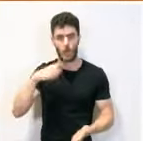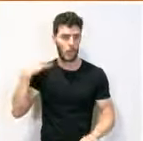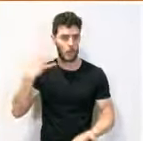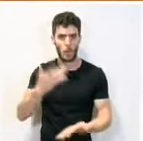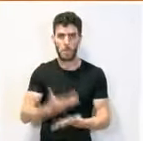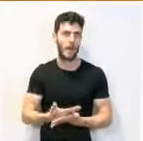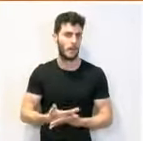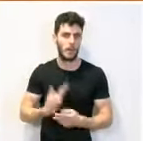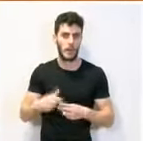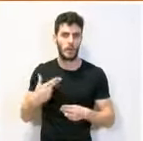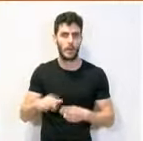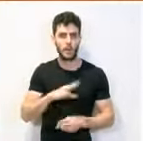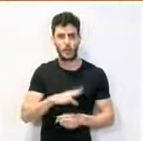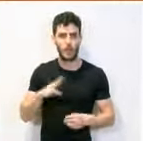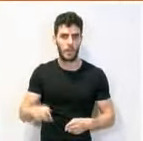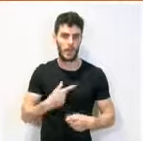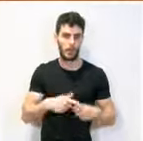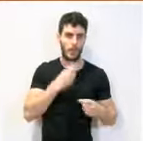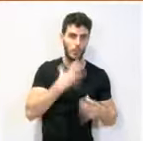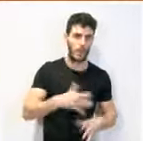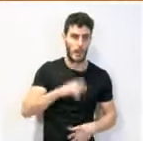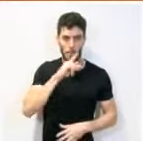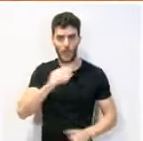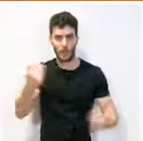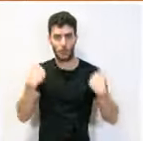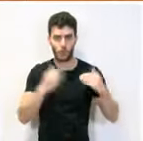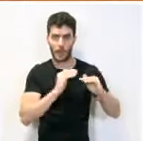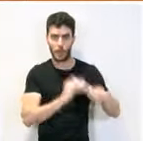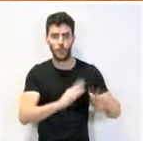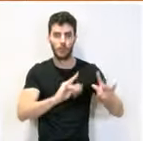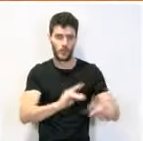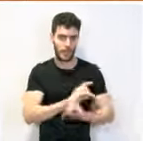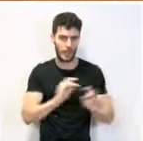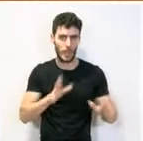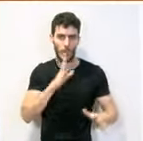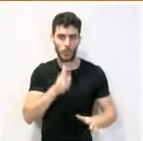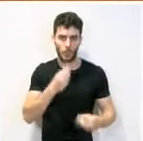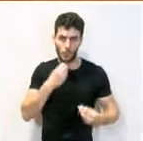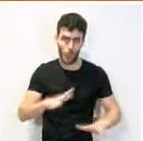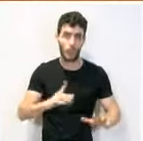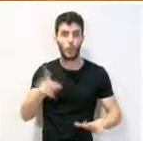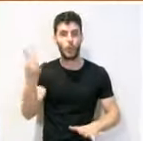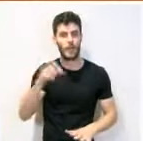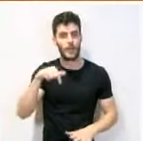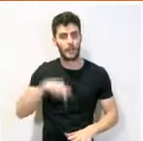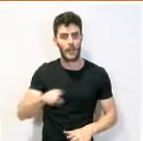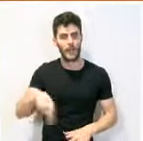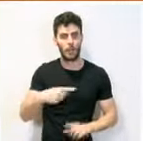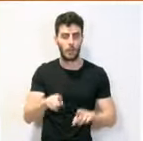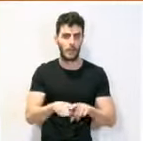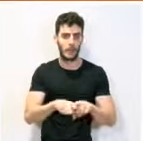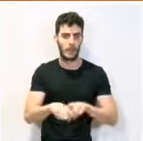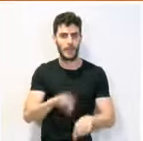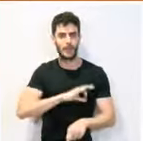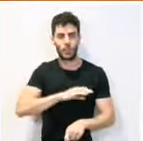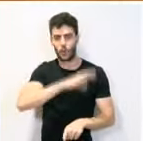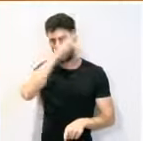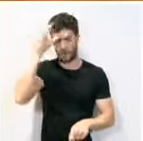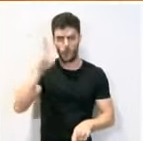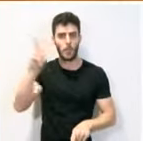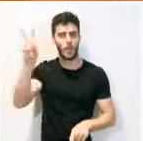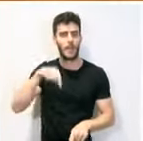de políticas, tanto lo bueno como lo malo es responsabilidad suya. Por lo tanto, bueno, usted viene aquí, luego critica a la señora Andreu, pero viene